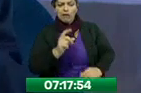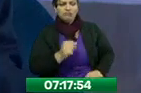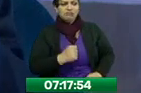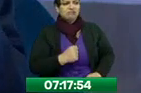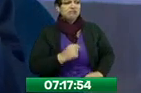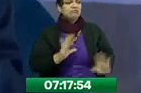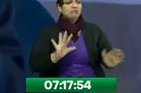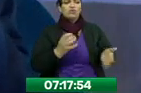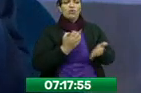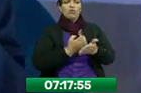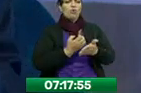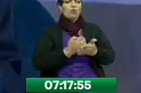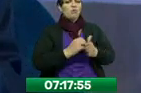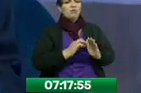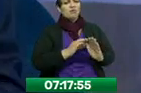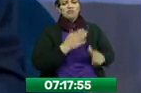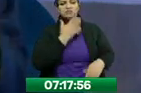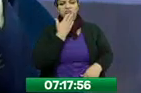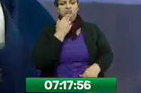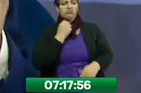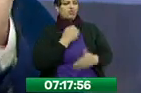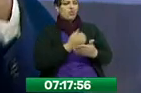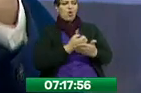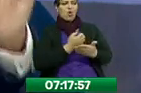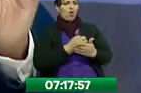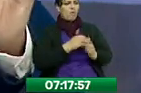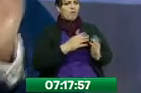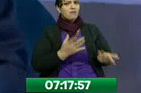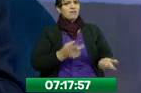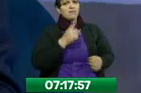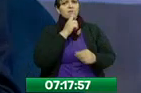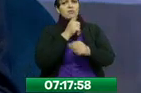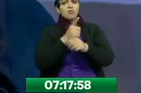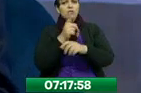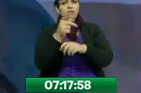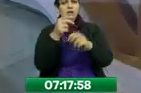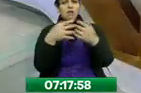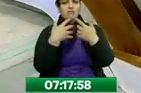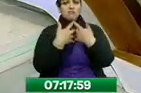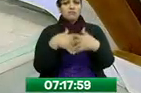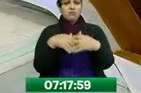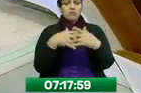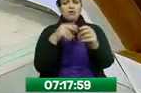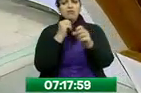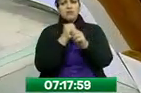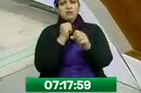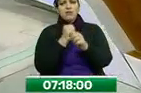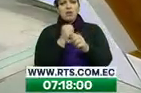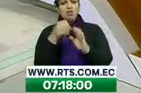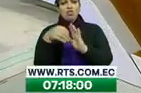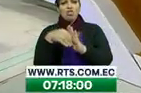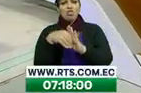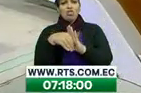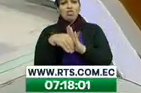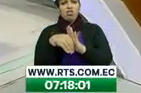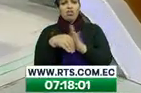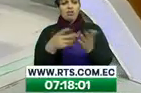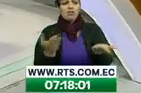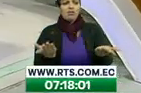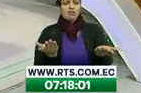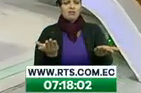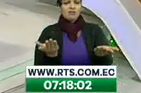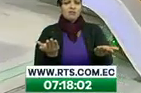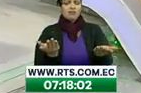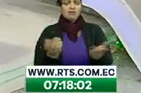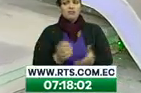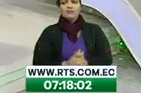no estamos de acuerdo con el incremento de impuestos. Una cosa es el incremento de impuestos, usted dice no estar a favor. ¿De qué manera entonces